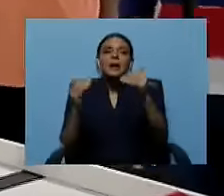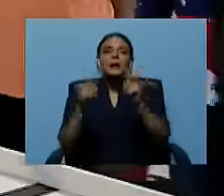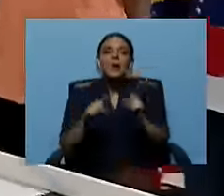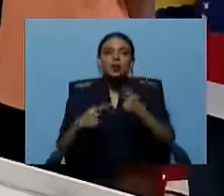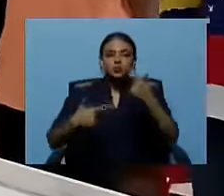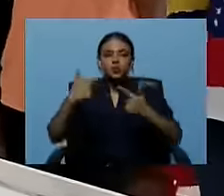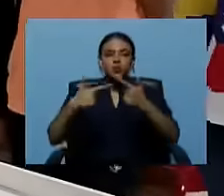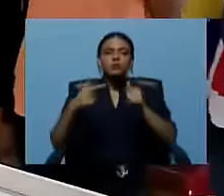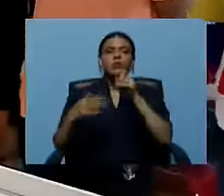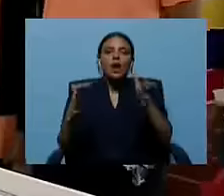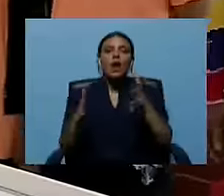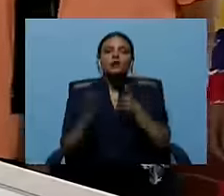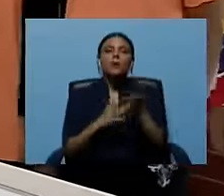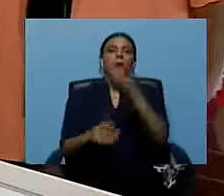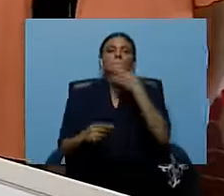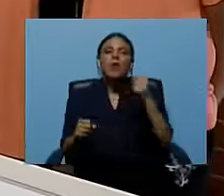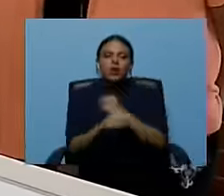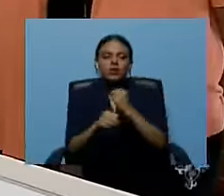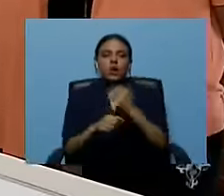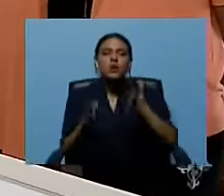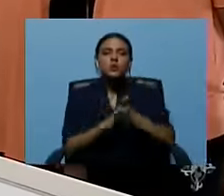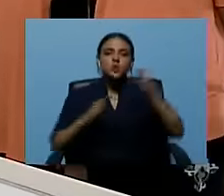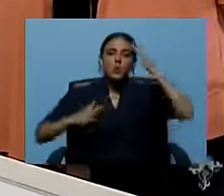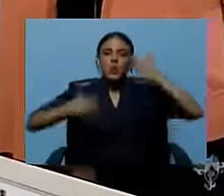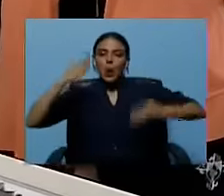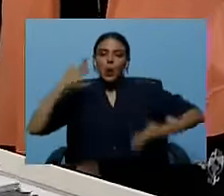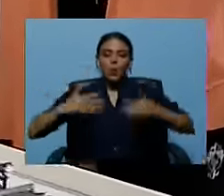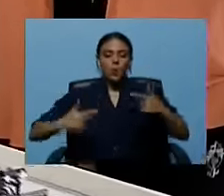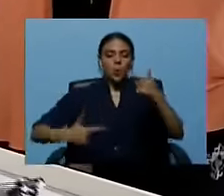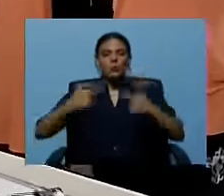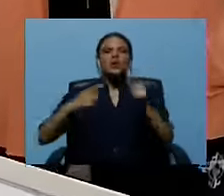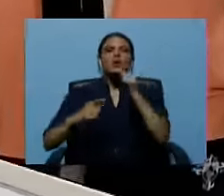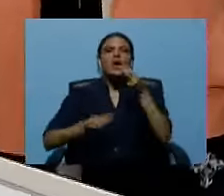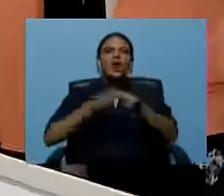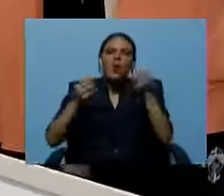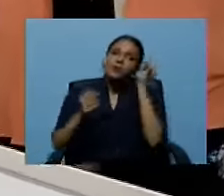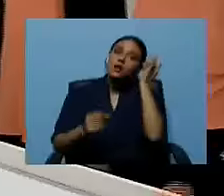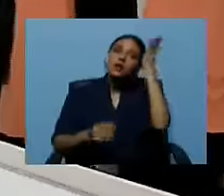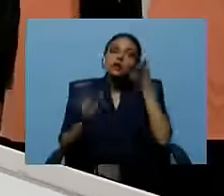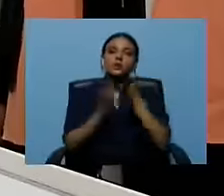posible. Correcto. ¿Y quién creó este juego?